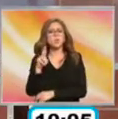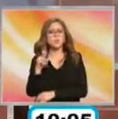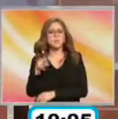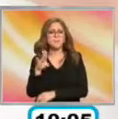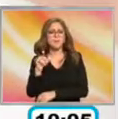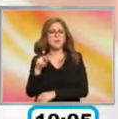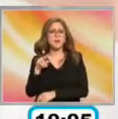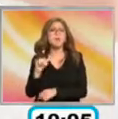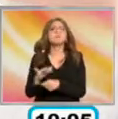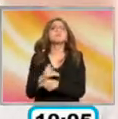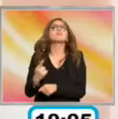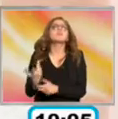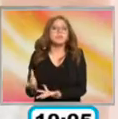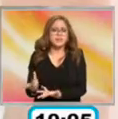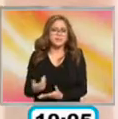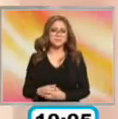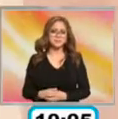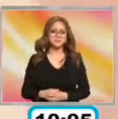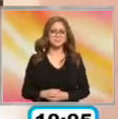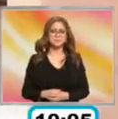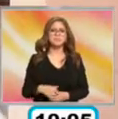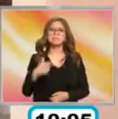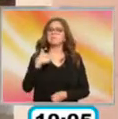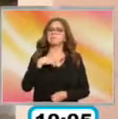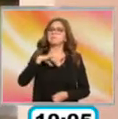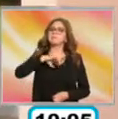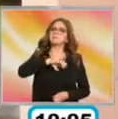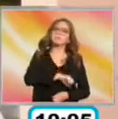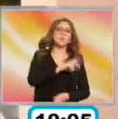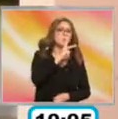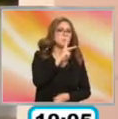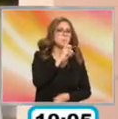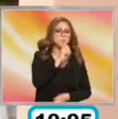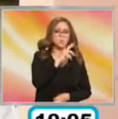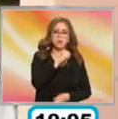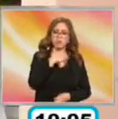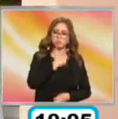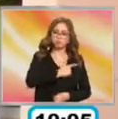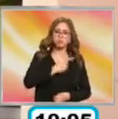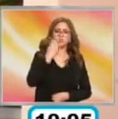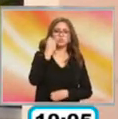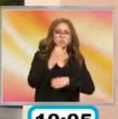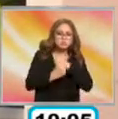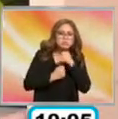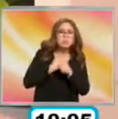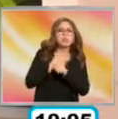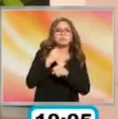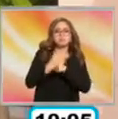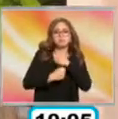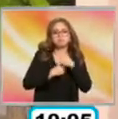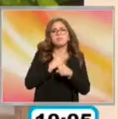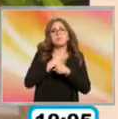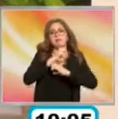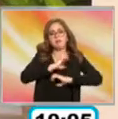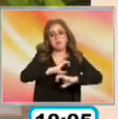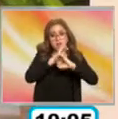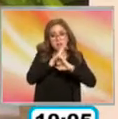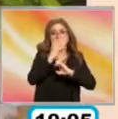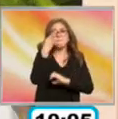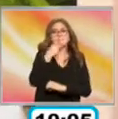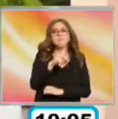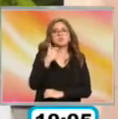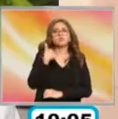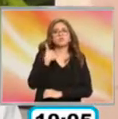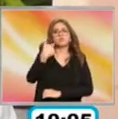público. Bueno, les cuento que la música popular me encanta, la llevo en mis venas, la interpreté durante muchos años. Cuando decidí tomar la